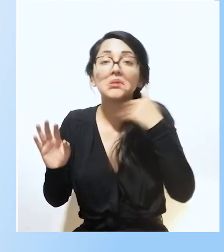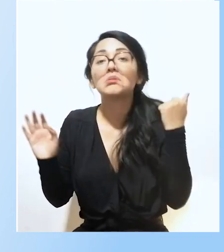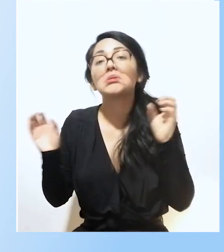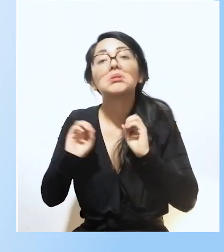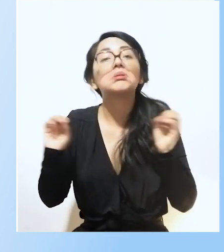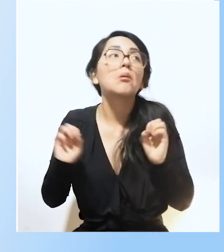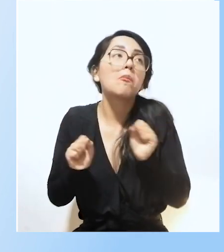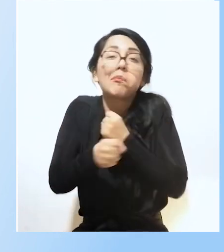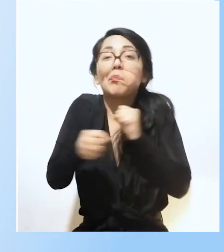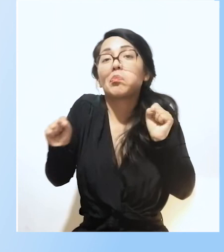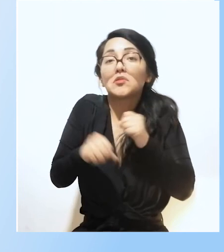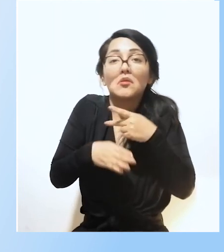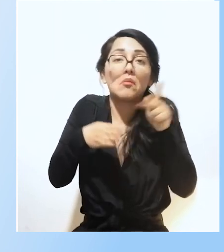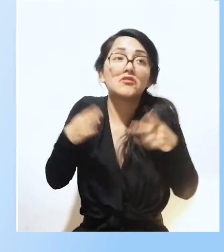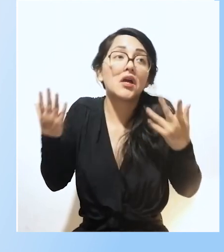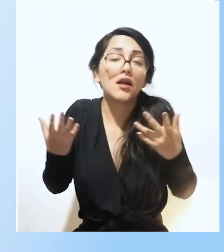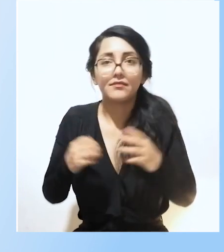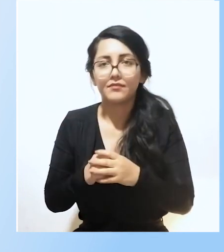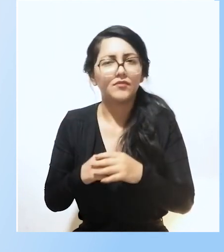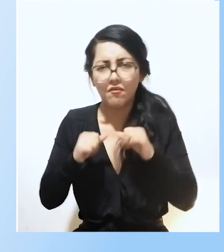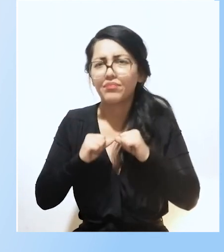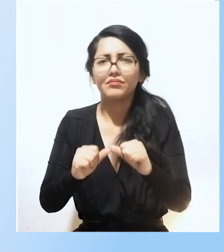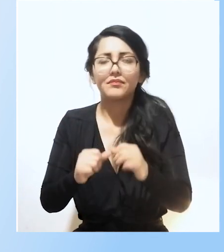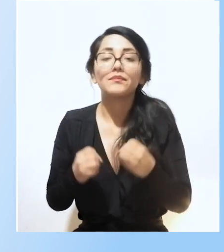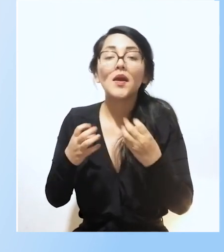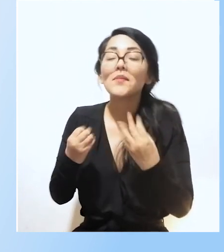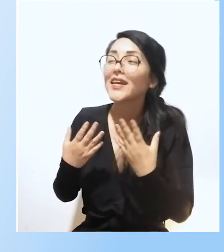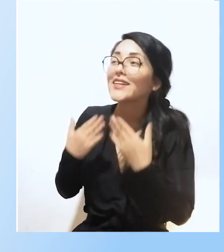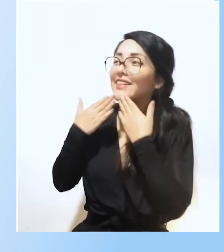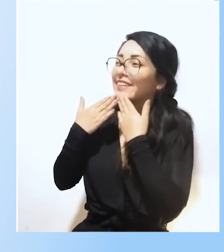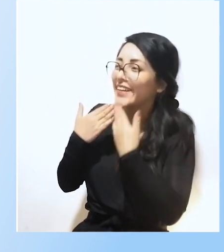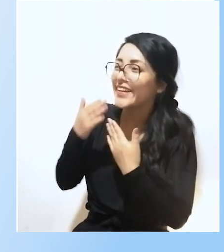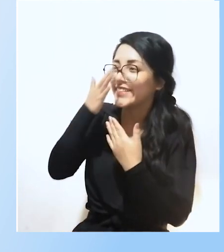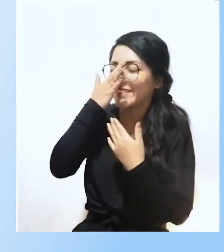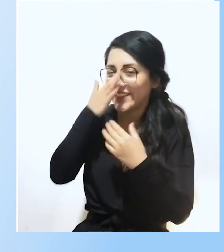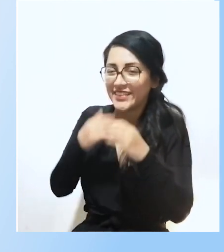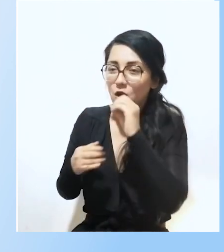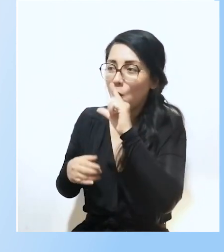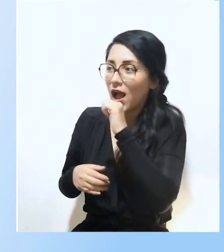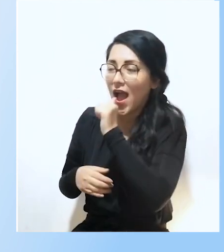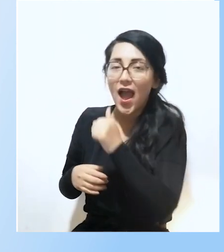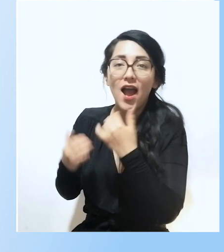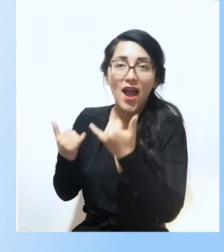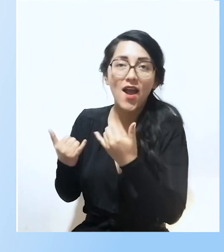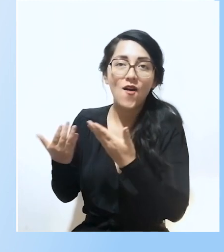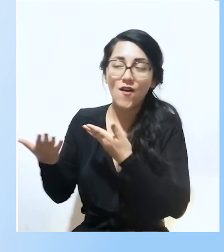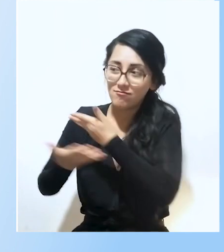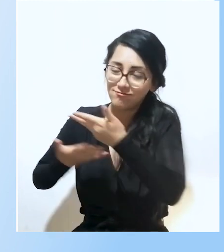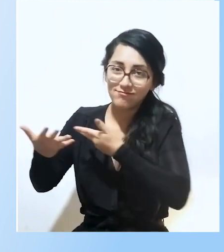poder ser unos profesionales magníficos. Bien, llegó el momento del cierre. Queremos agradecerte, Olga, por